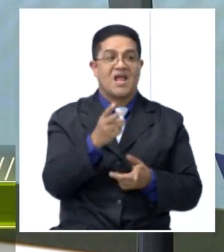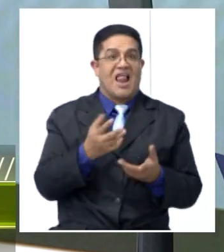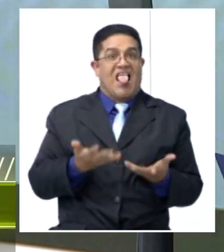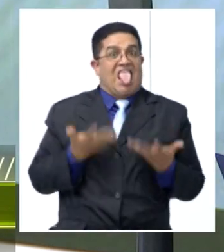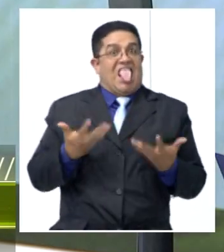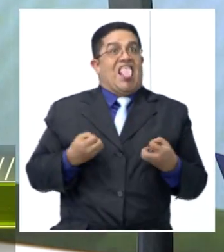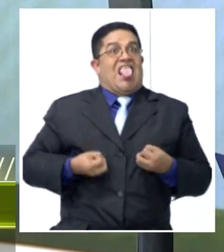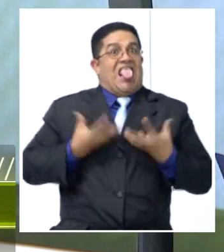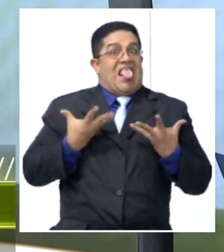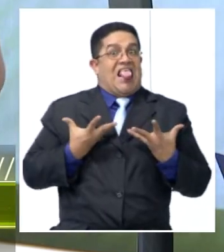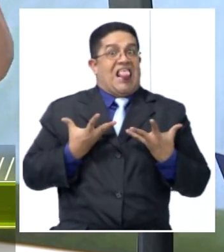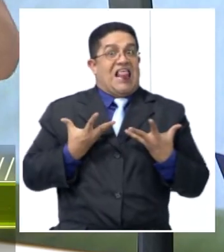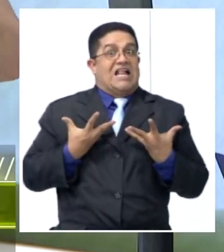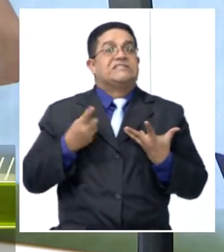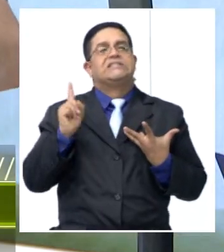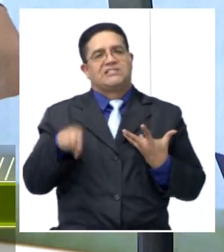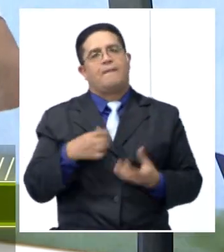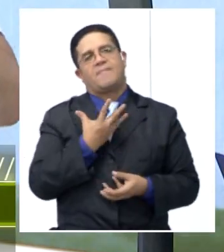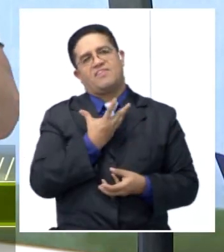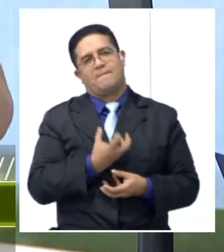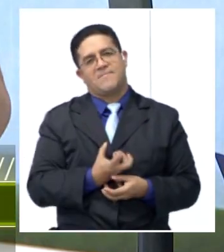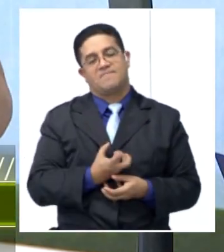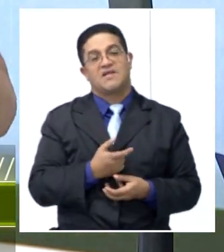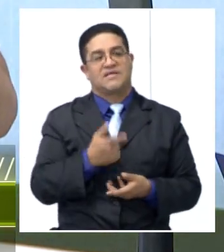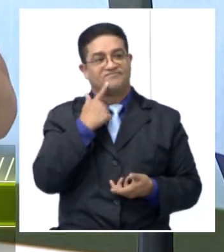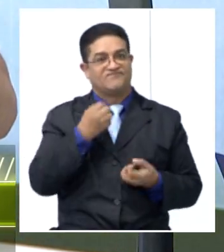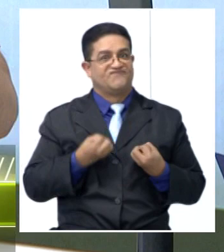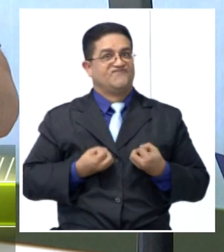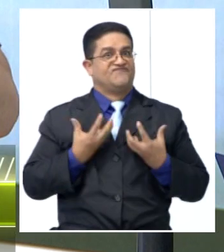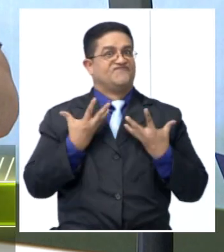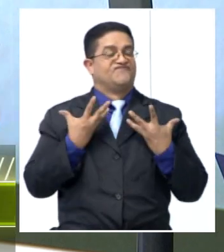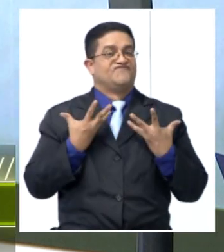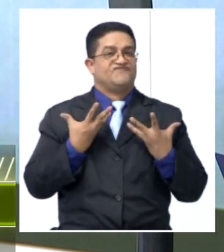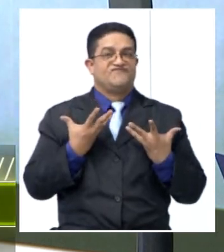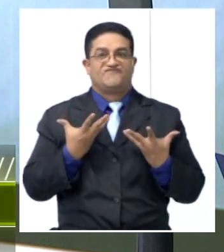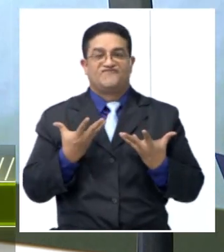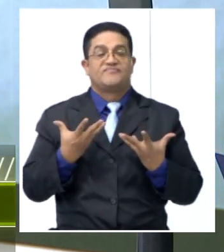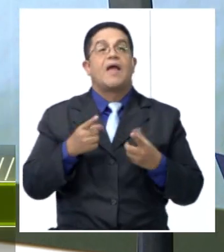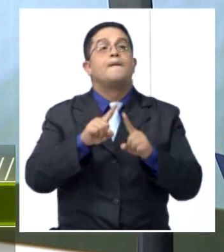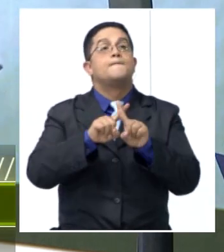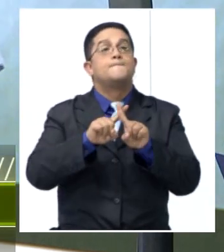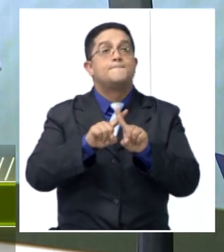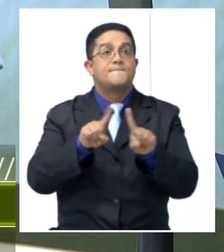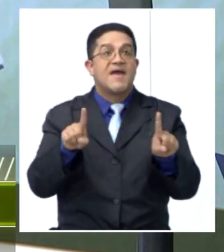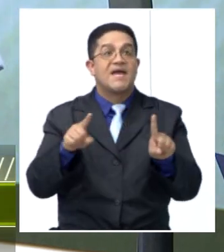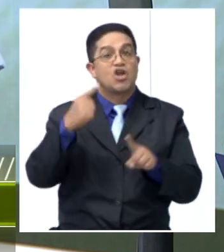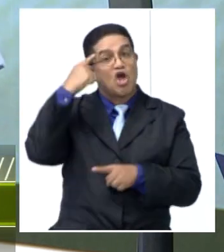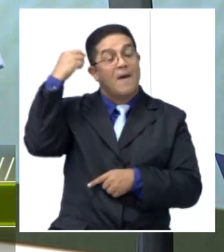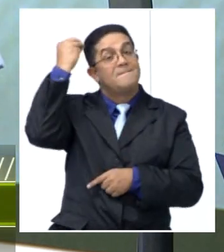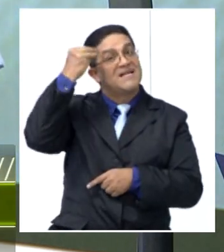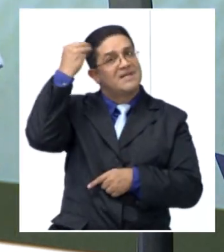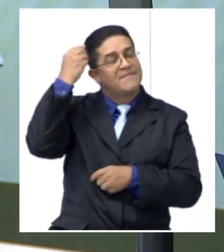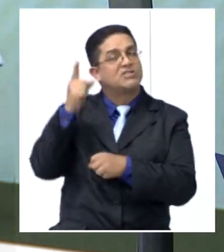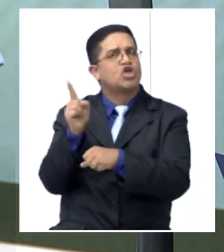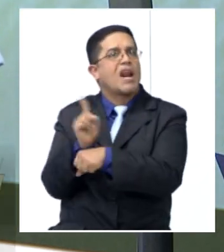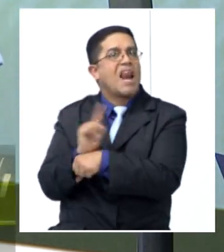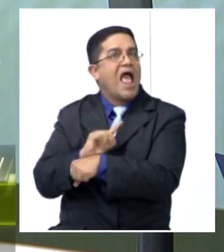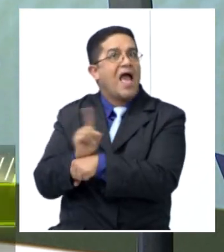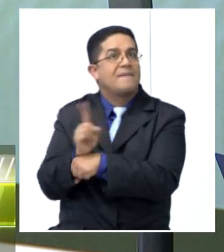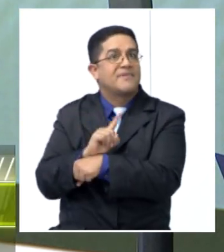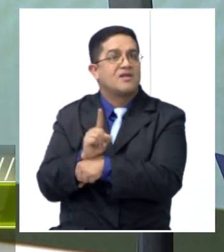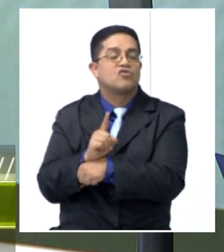deprimida simultáneamente. Por ejemplo, tener un ánimo muy deprimido, ¿ok? Pero el pensamiento está sumamente acelerado, que es lo que